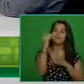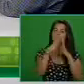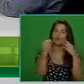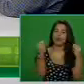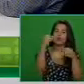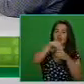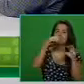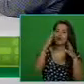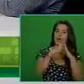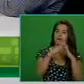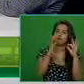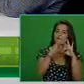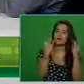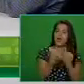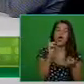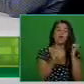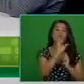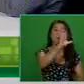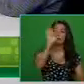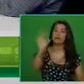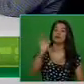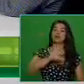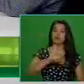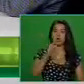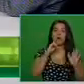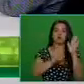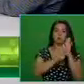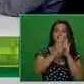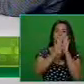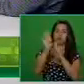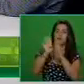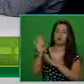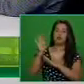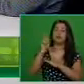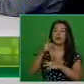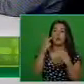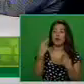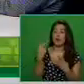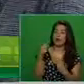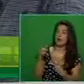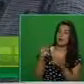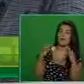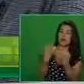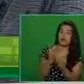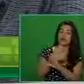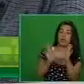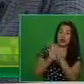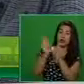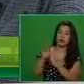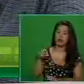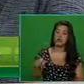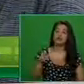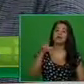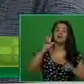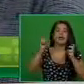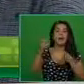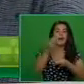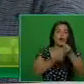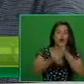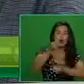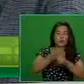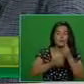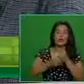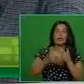crecimiento y, lo más importante, una visibilización de lo que es la agricultura familiar y su aporte, no solamente en términos